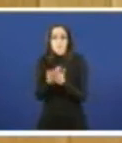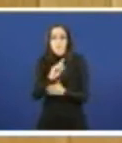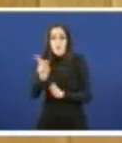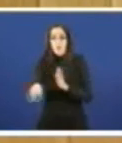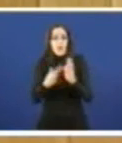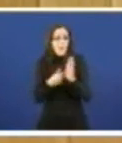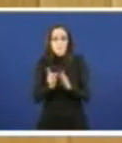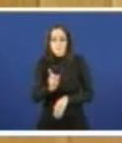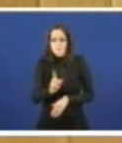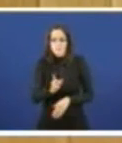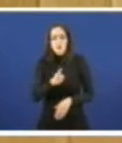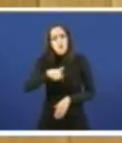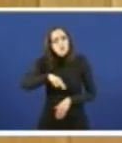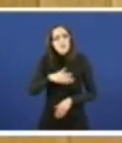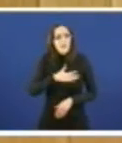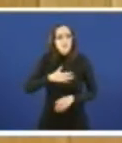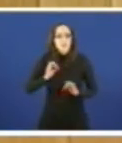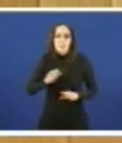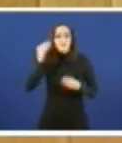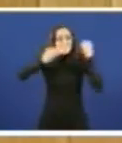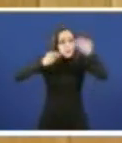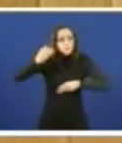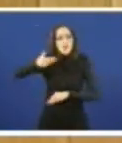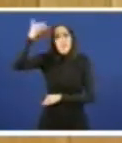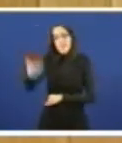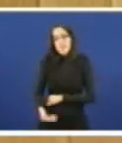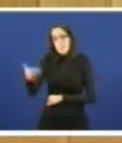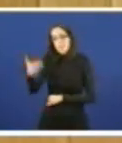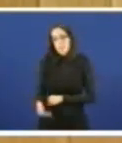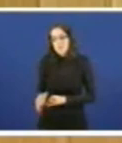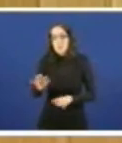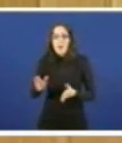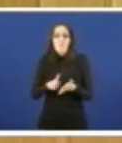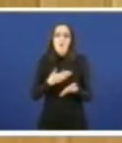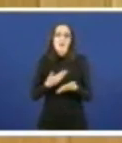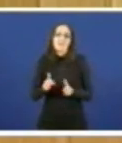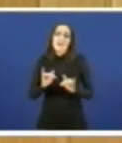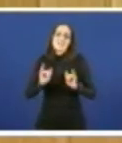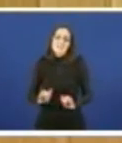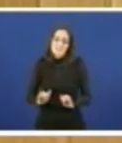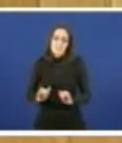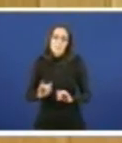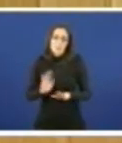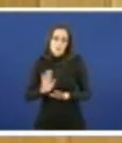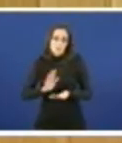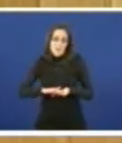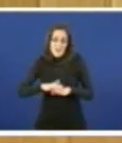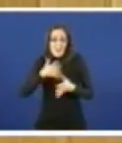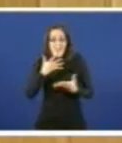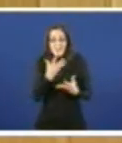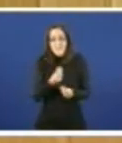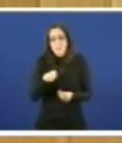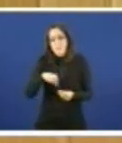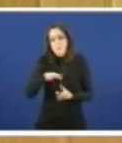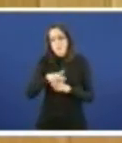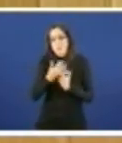Entendemos importantísimo neste momento que se salte a poesía, incluso para comprender esta realidade, que acudamos,